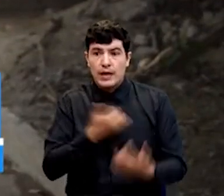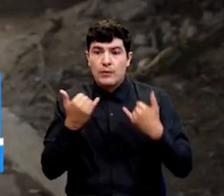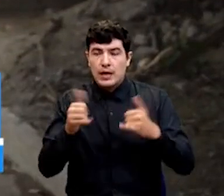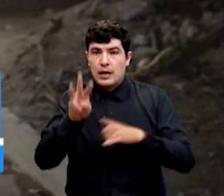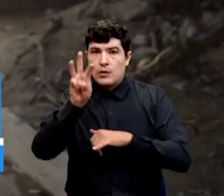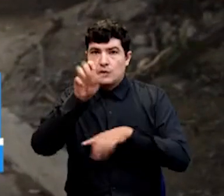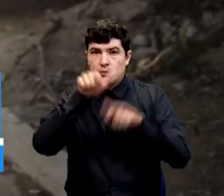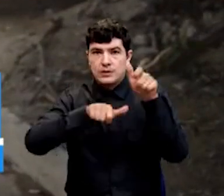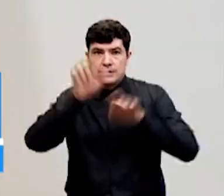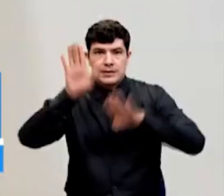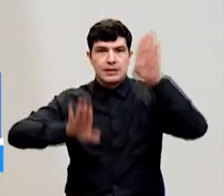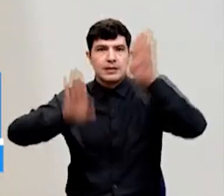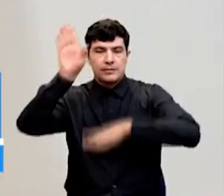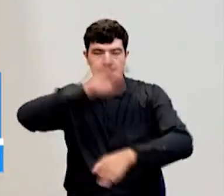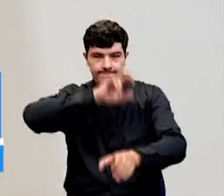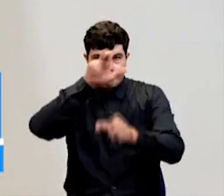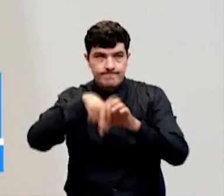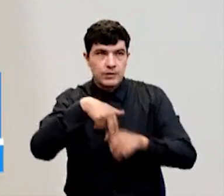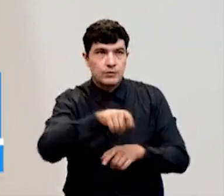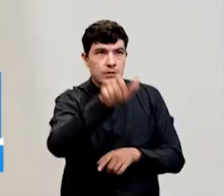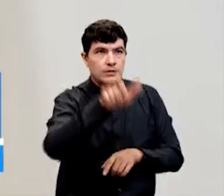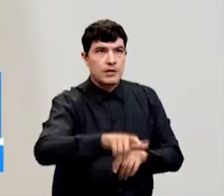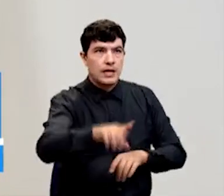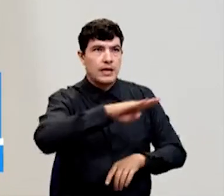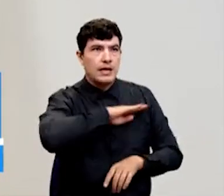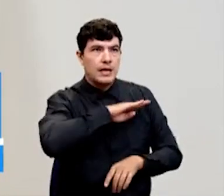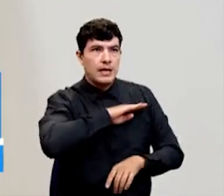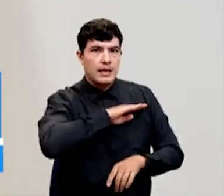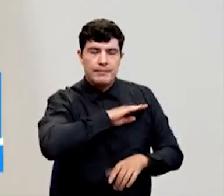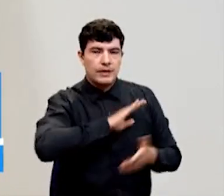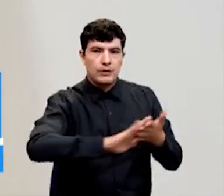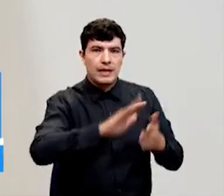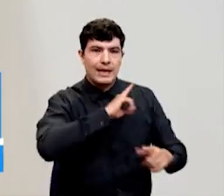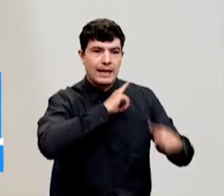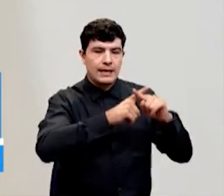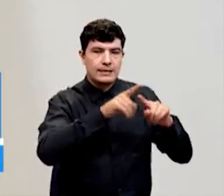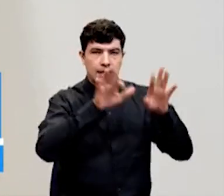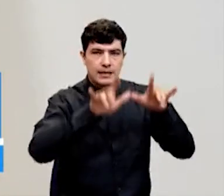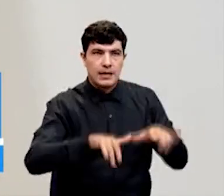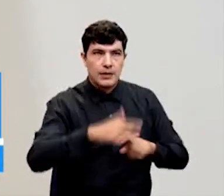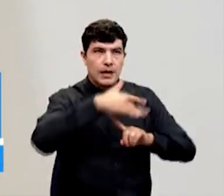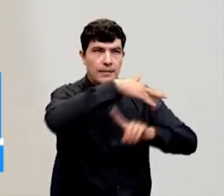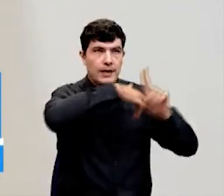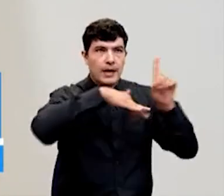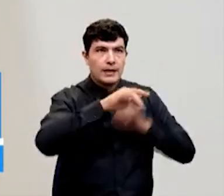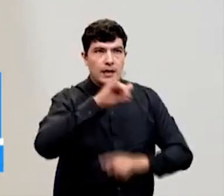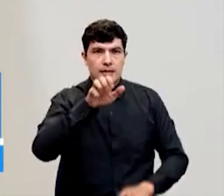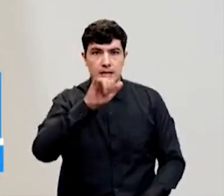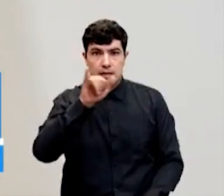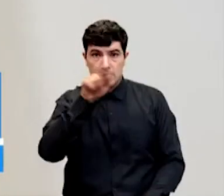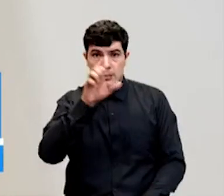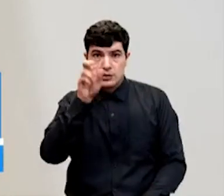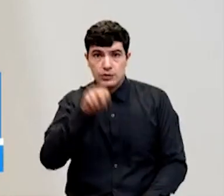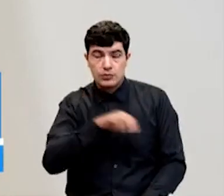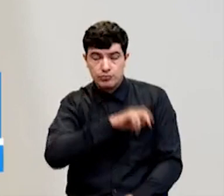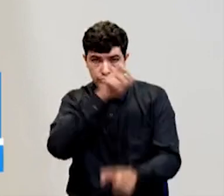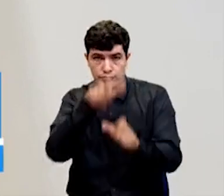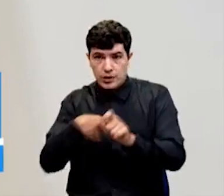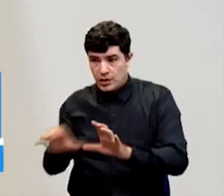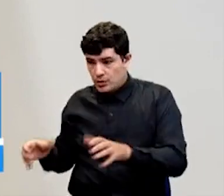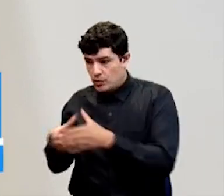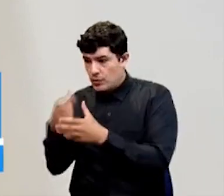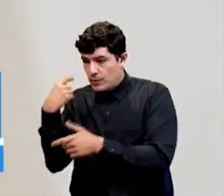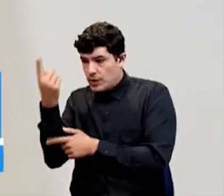alcaldía de este municipio. El exsecretario de Ambiente, Minería y Agropecuario, Jason Murillo, inscribió su candidatura con el aval del